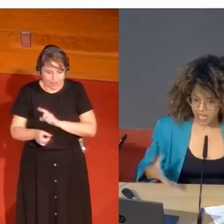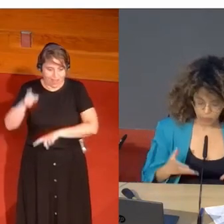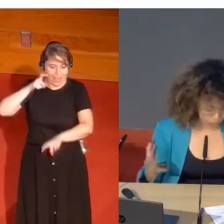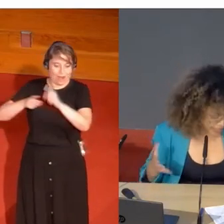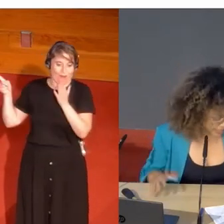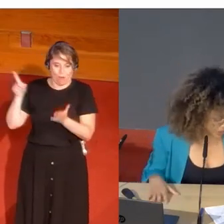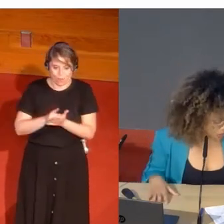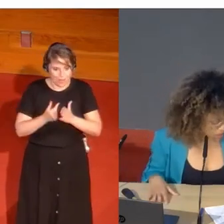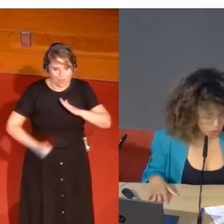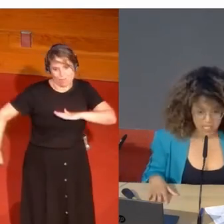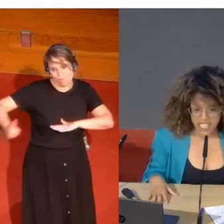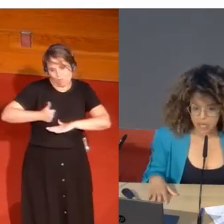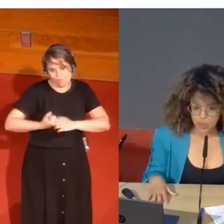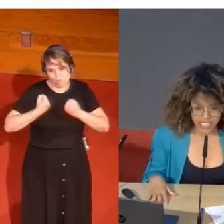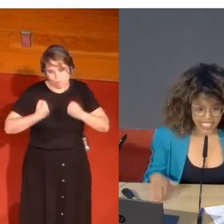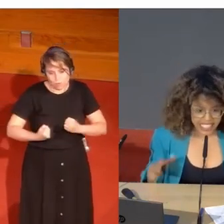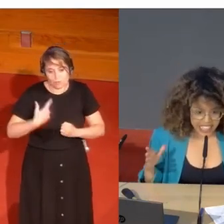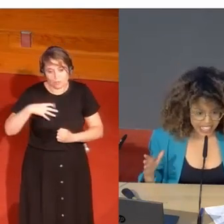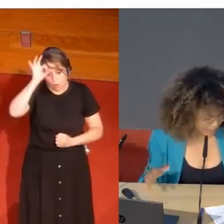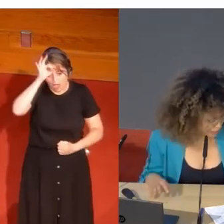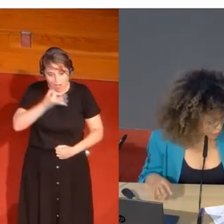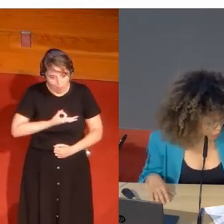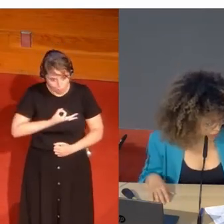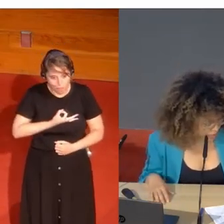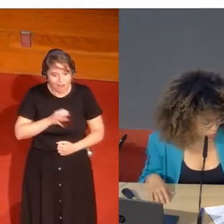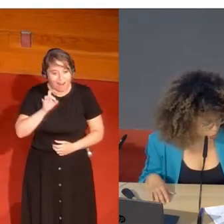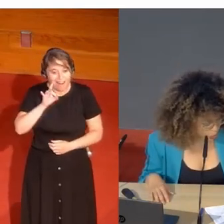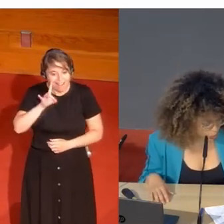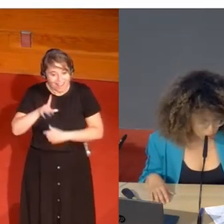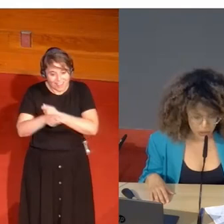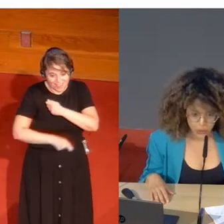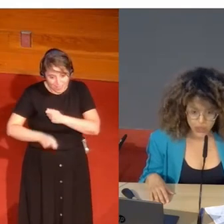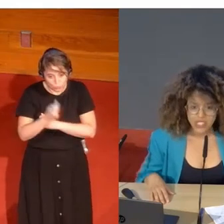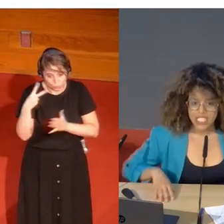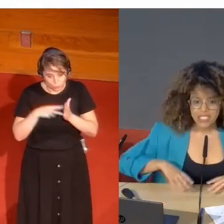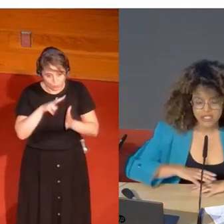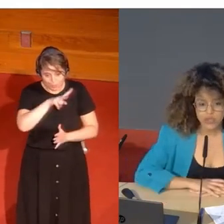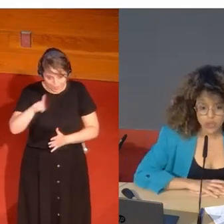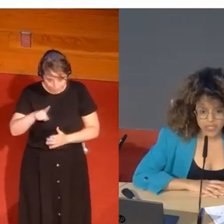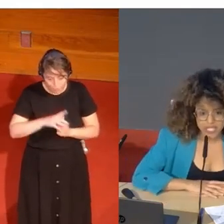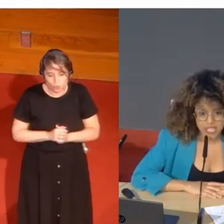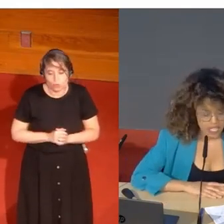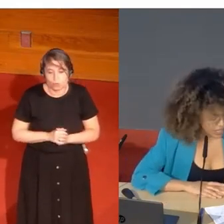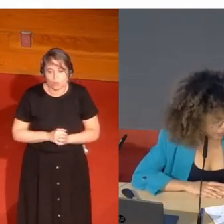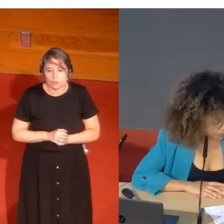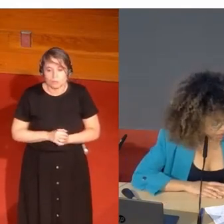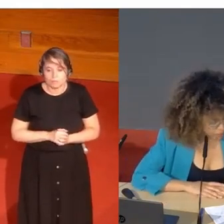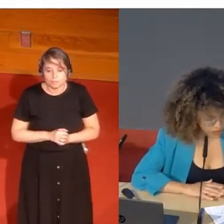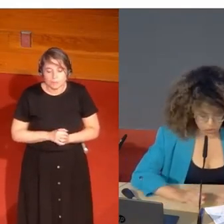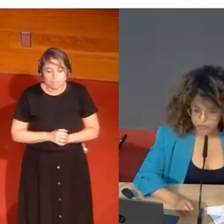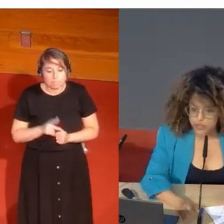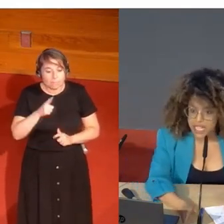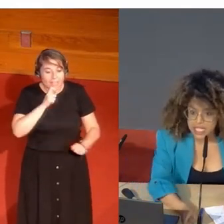a al poder con la toma de cabul aquel 15 famoso 15 de agosto de 2021 desde entonces e